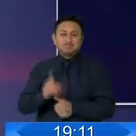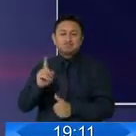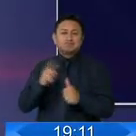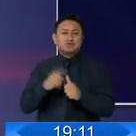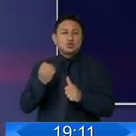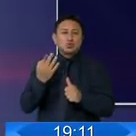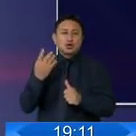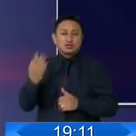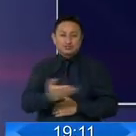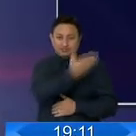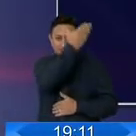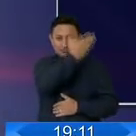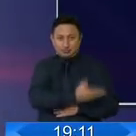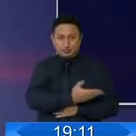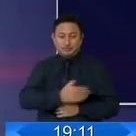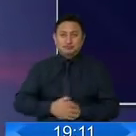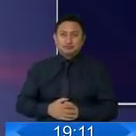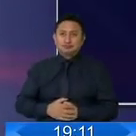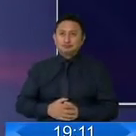a